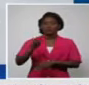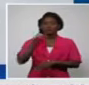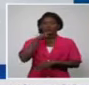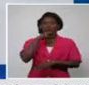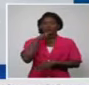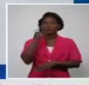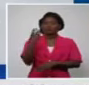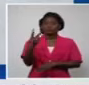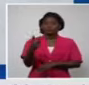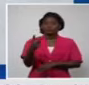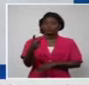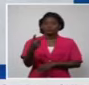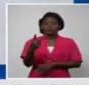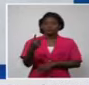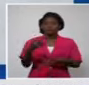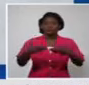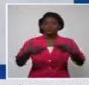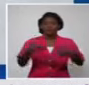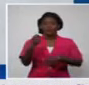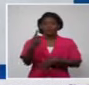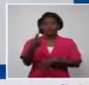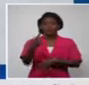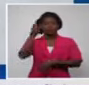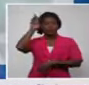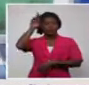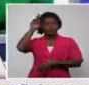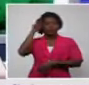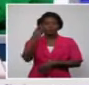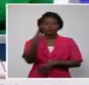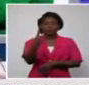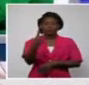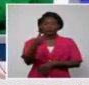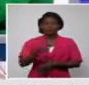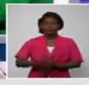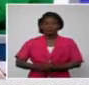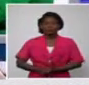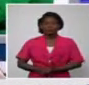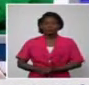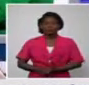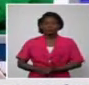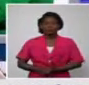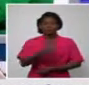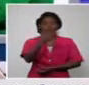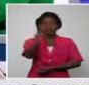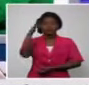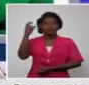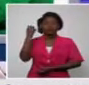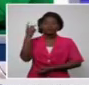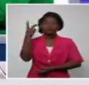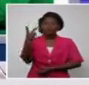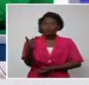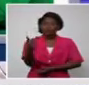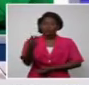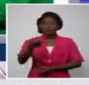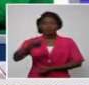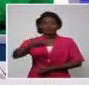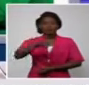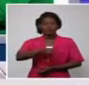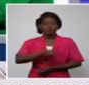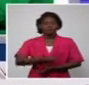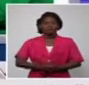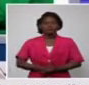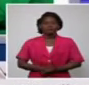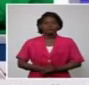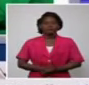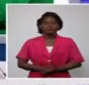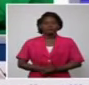importado de cada uno. Extranjeros se diagnostican 2 en el día de ayer. Una